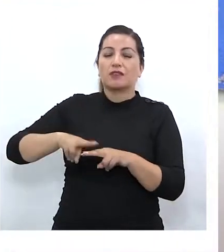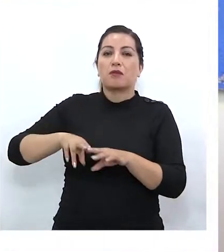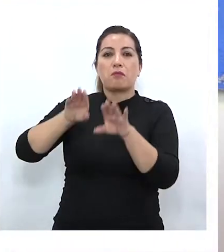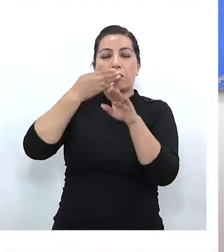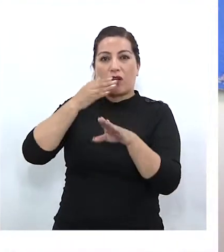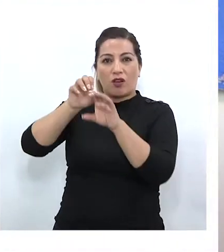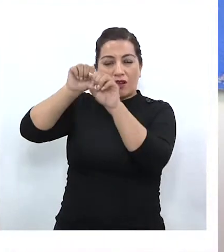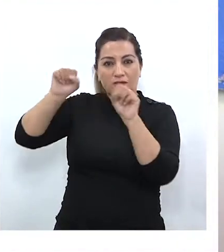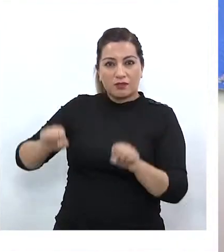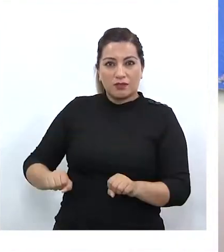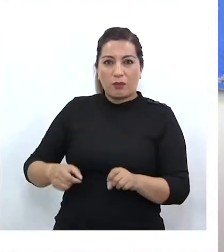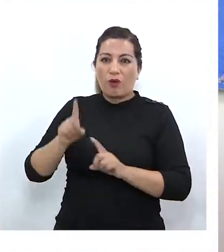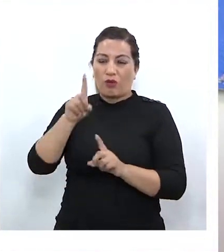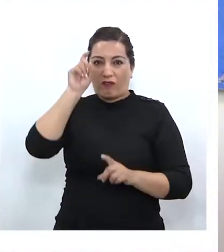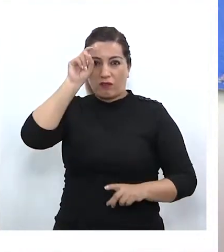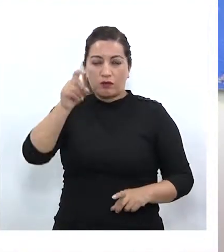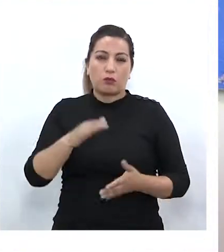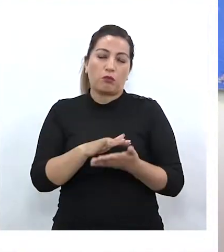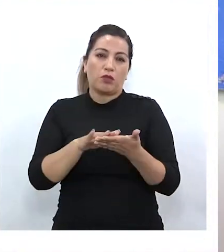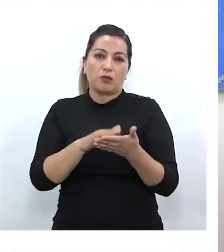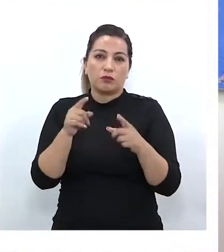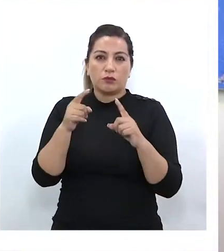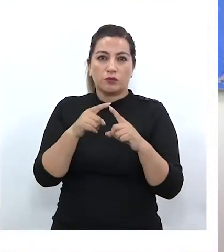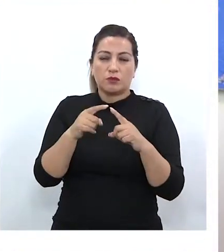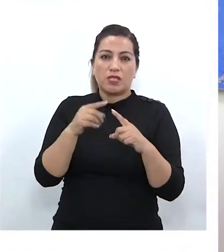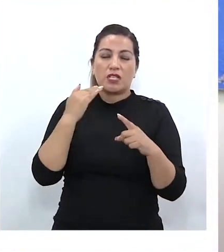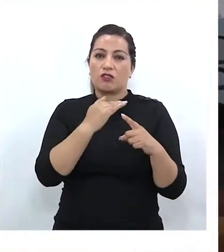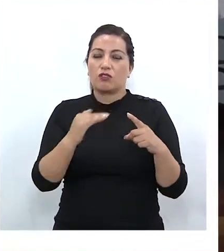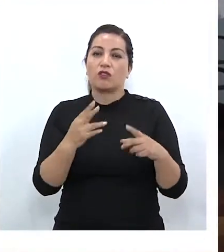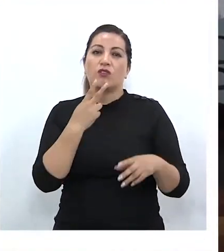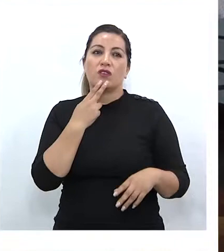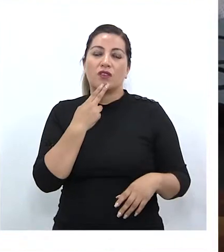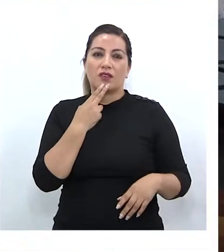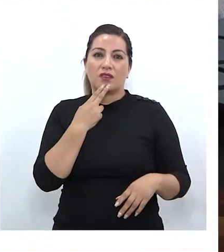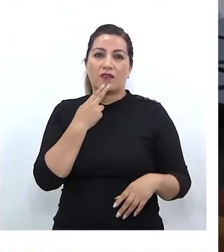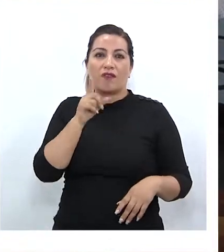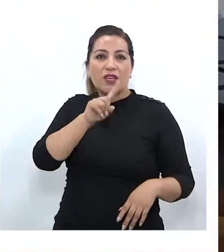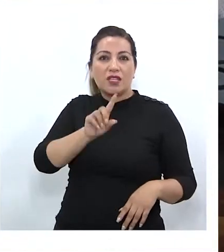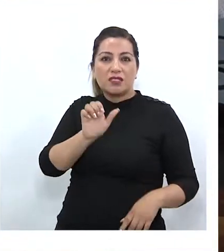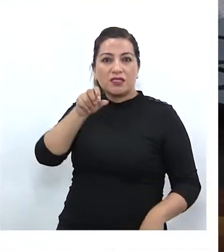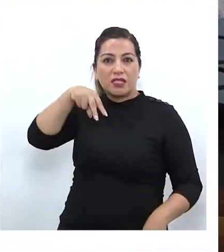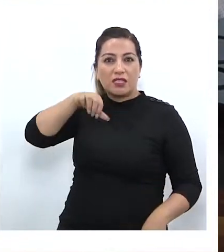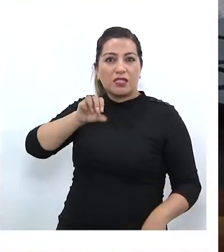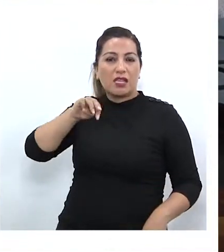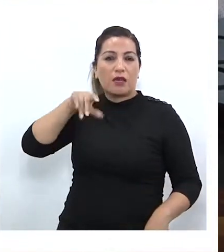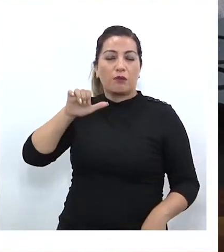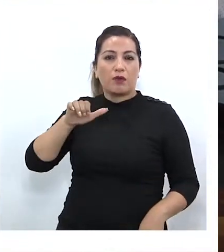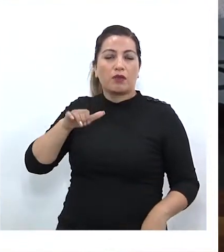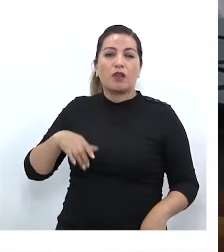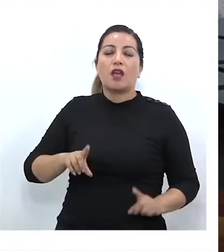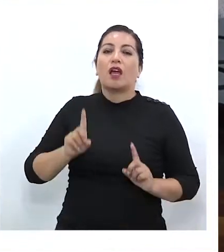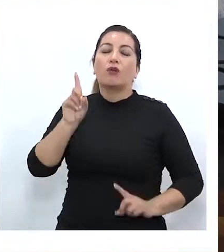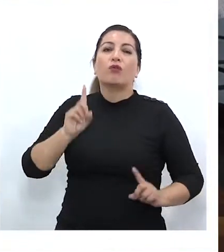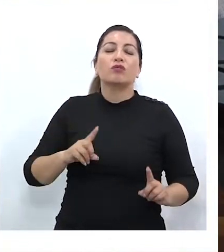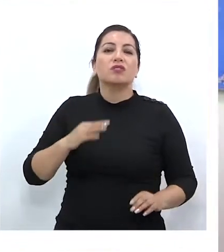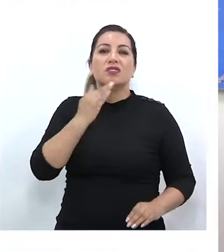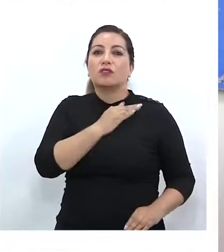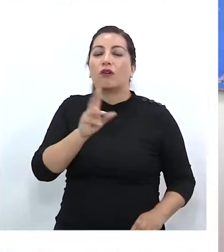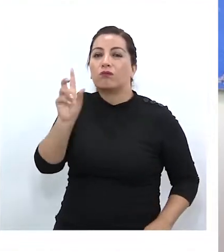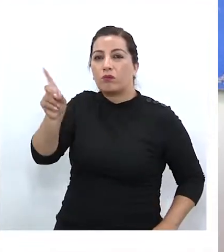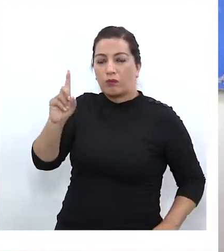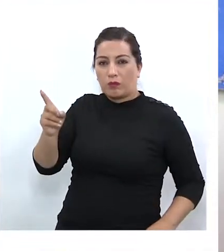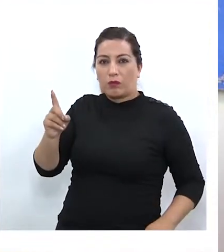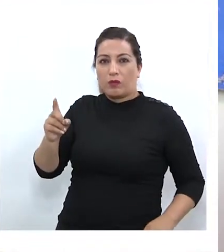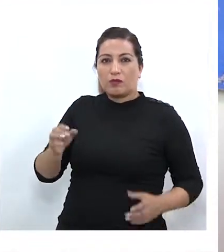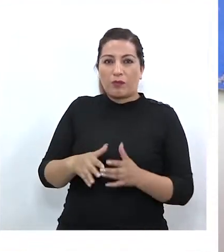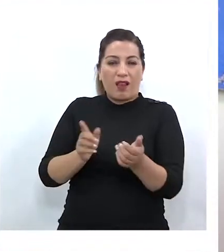al sistema que ponen ciertas preferencias, por ejemplo, para los niños que viven en residencias del SENAVE, para los niños con necesidades permanentes, para ampliar el